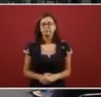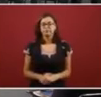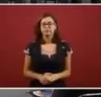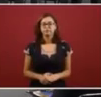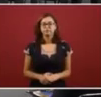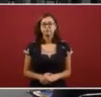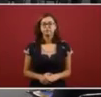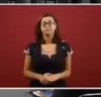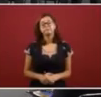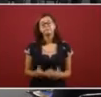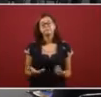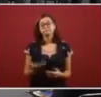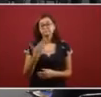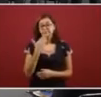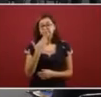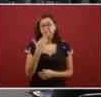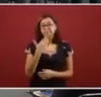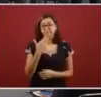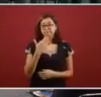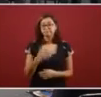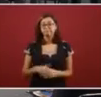Muy bien, si les parece,